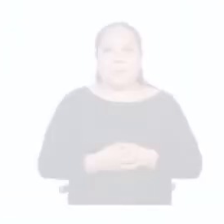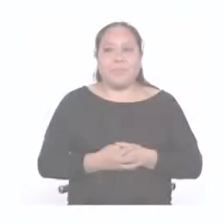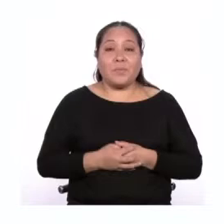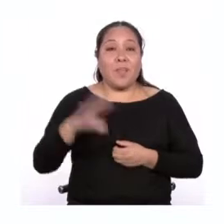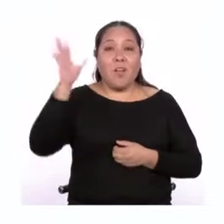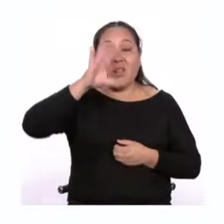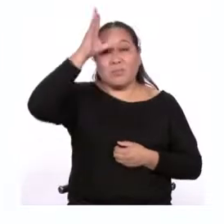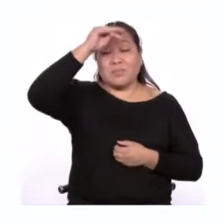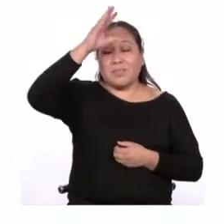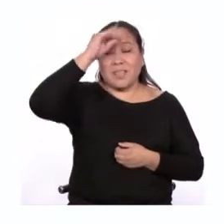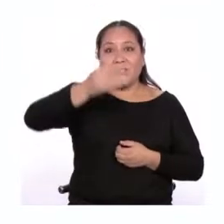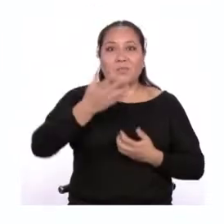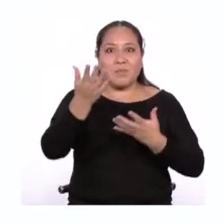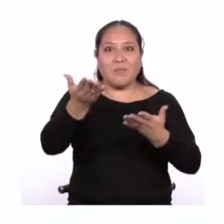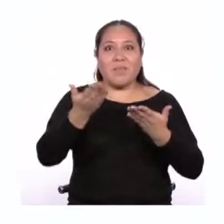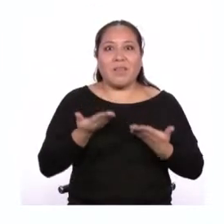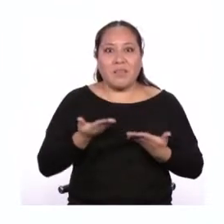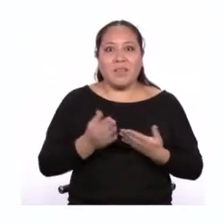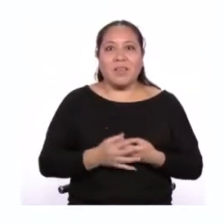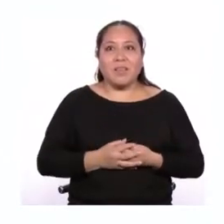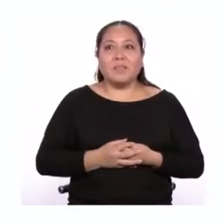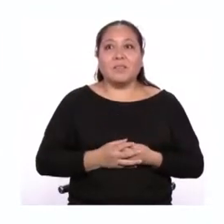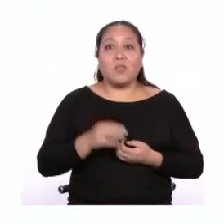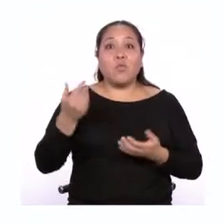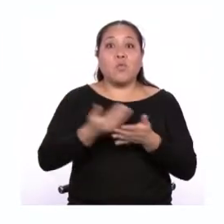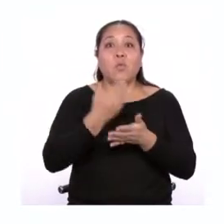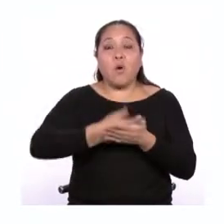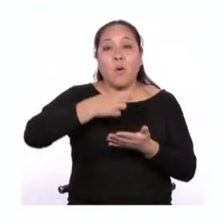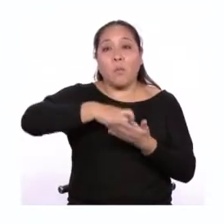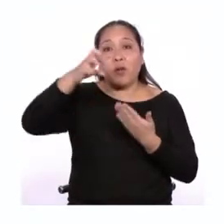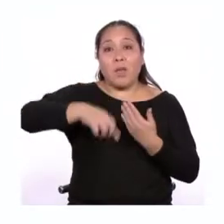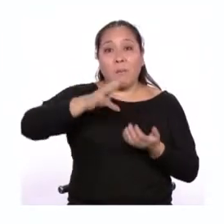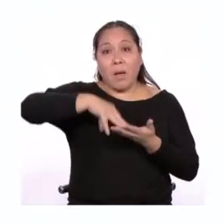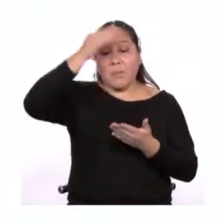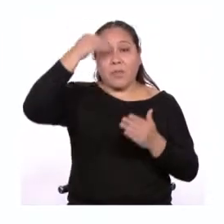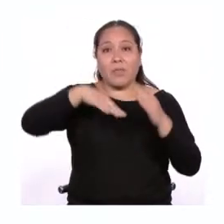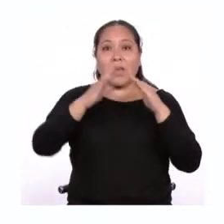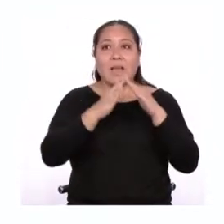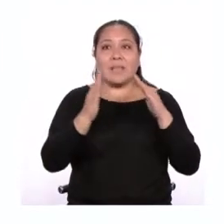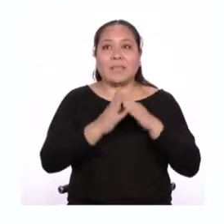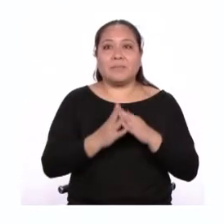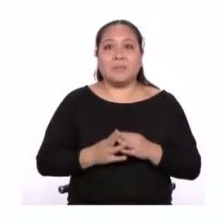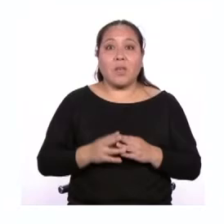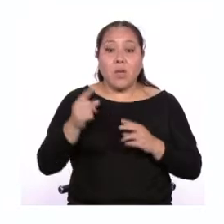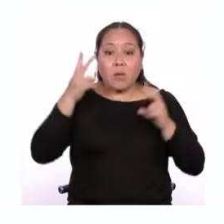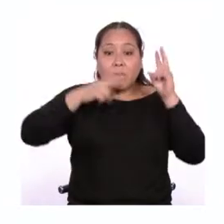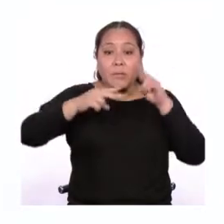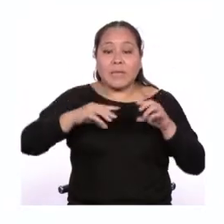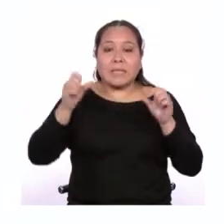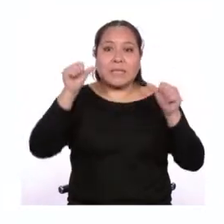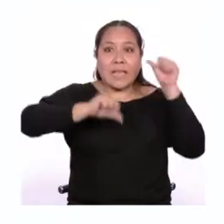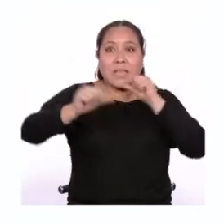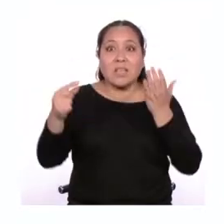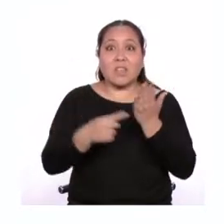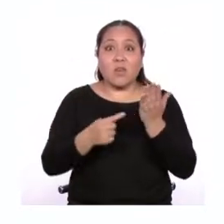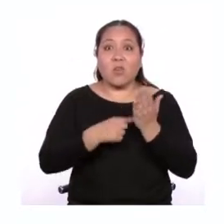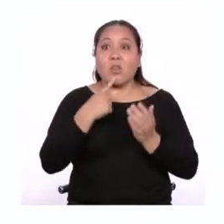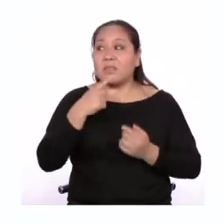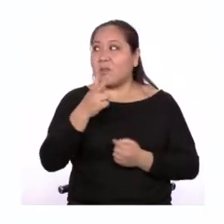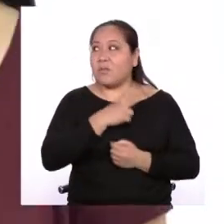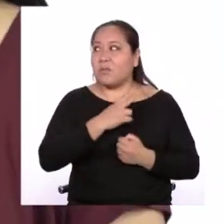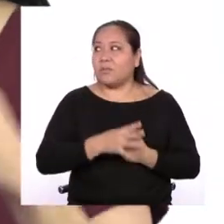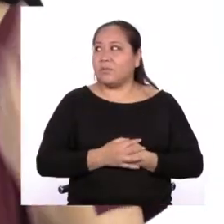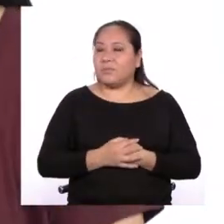Hola chicas y chicos, bienvenidas y bienvenidos a un nuevo programa de Aprendo en Casa. Hoy revisaremos el área de Ciencia y Tecnología para segundo de